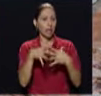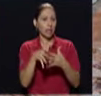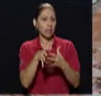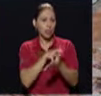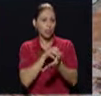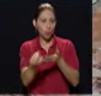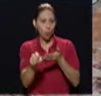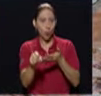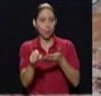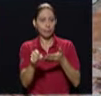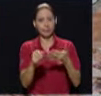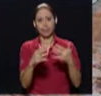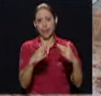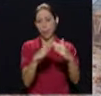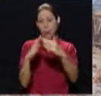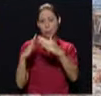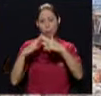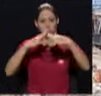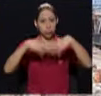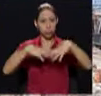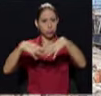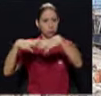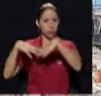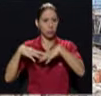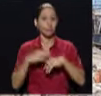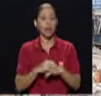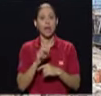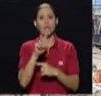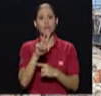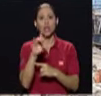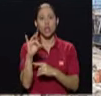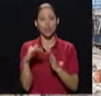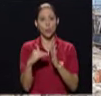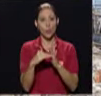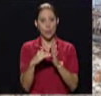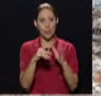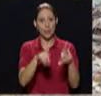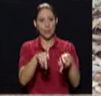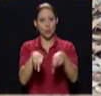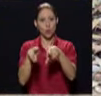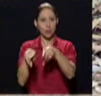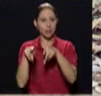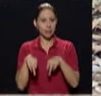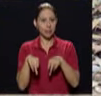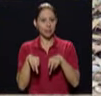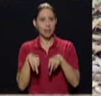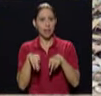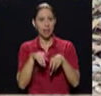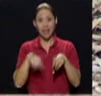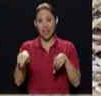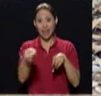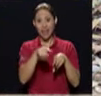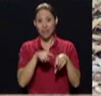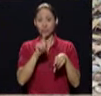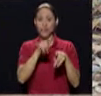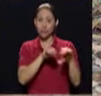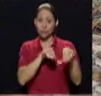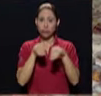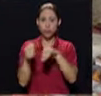una cantidad importante de viviendas, de edificaciones. Hubieron 28 mil personas